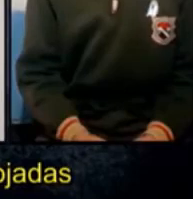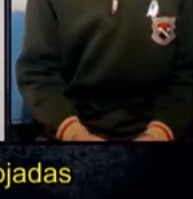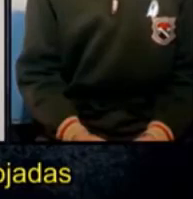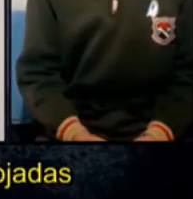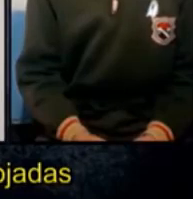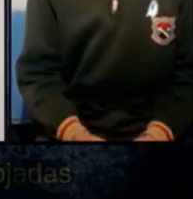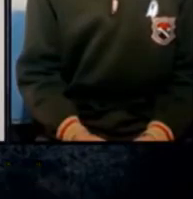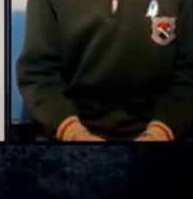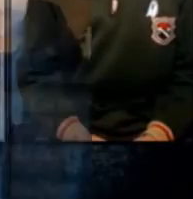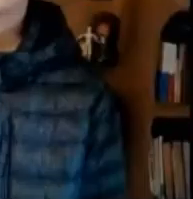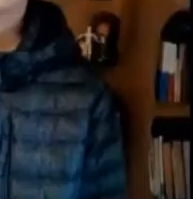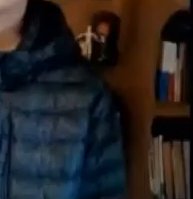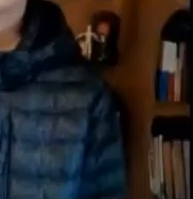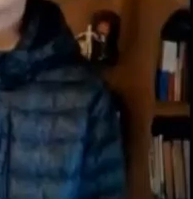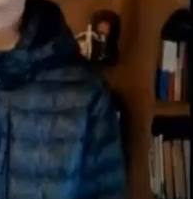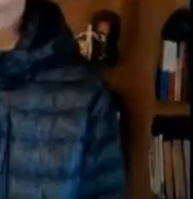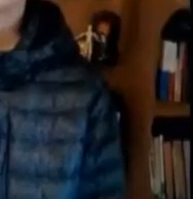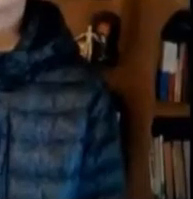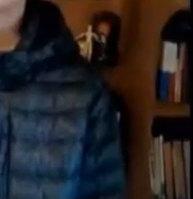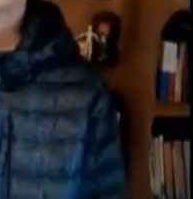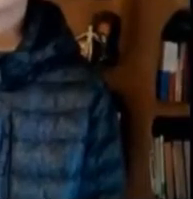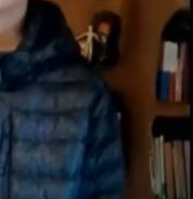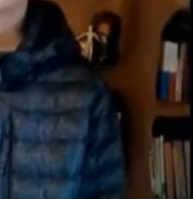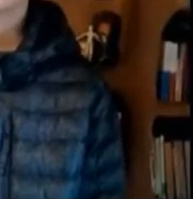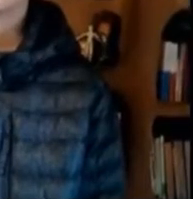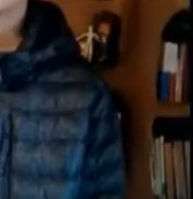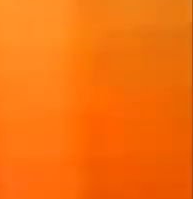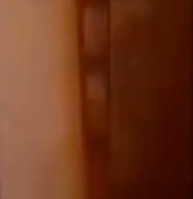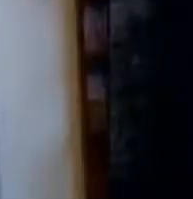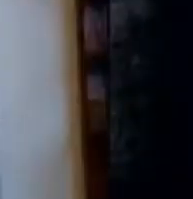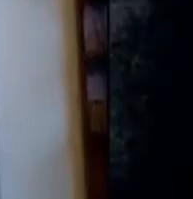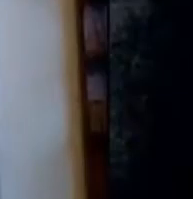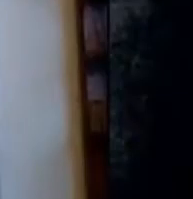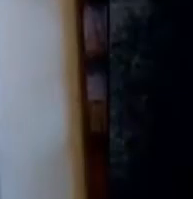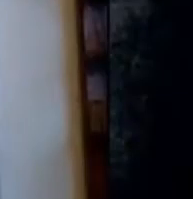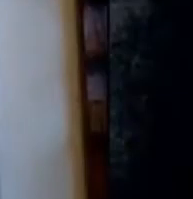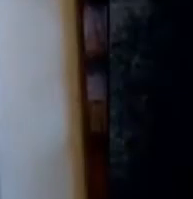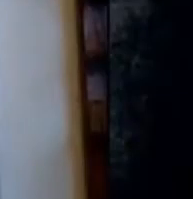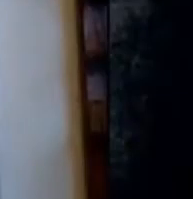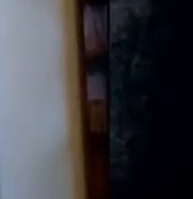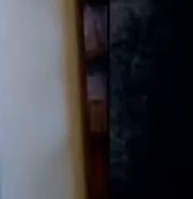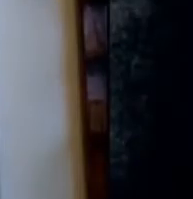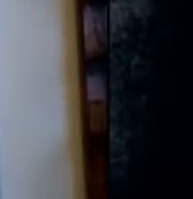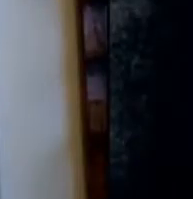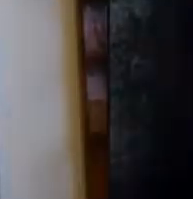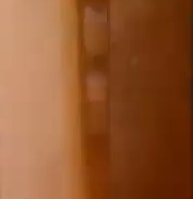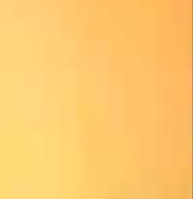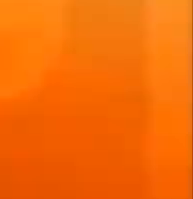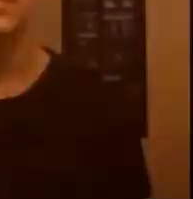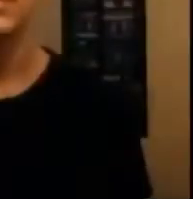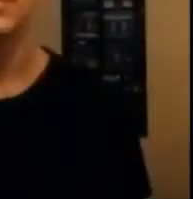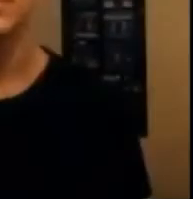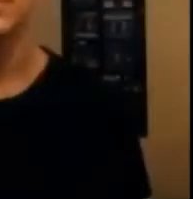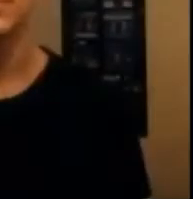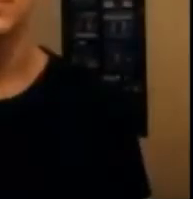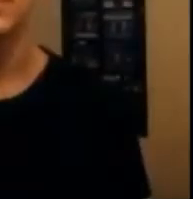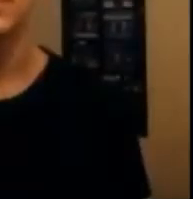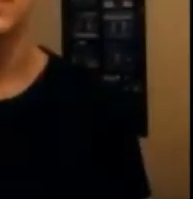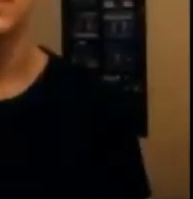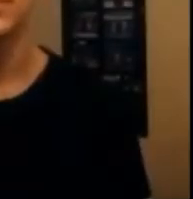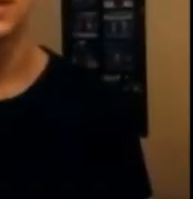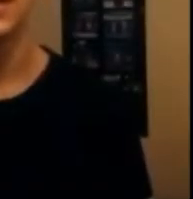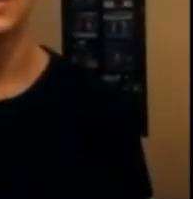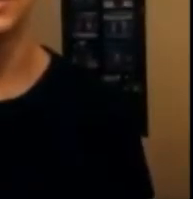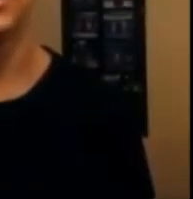está dañada junta e investirse del alto carácter de una nación libre e independiente del rey formando séptimo sus sucesores